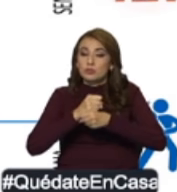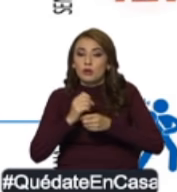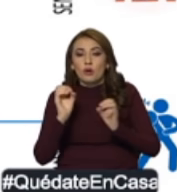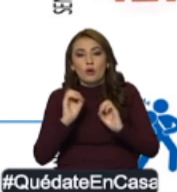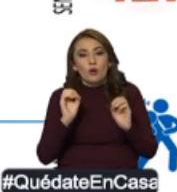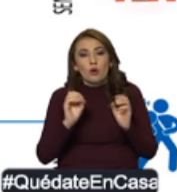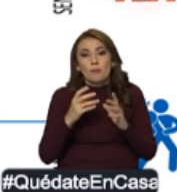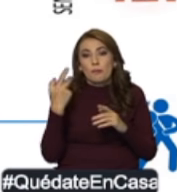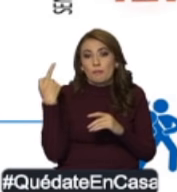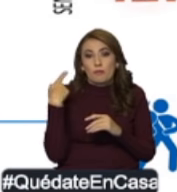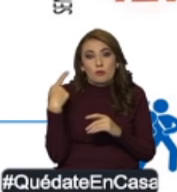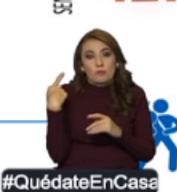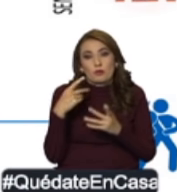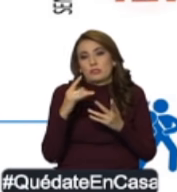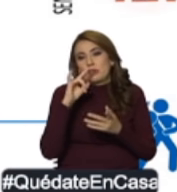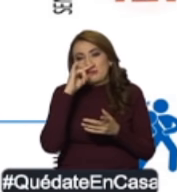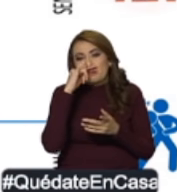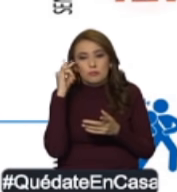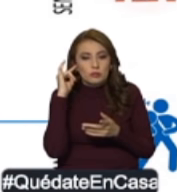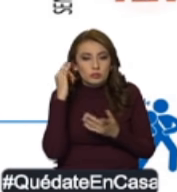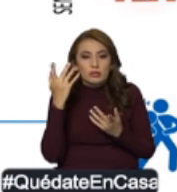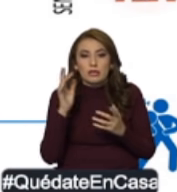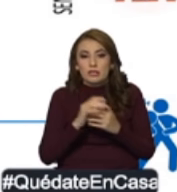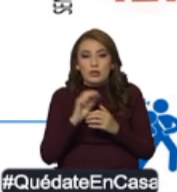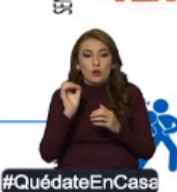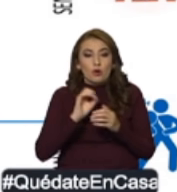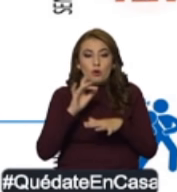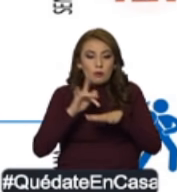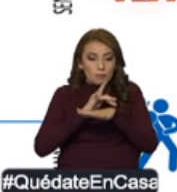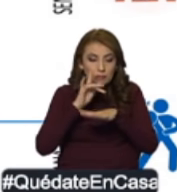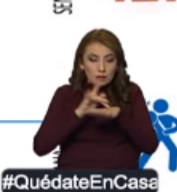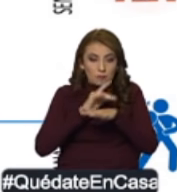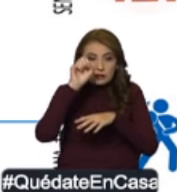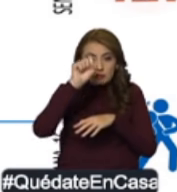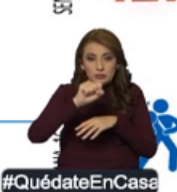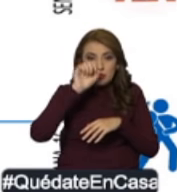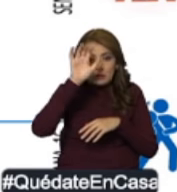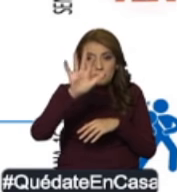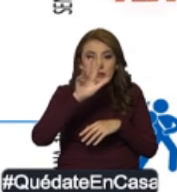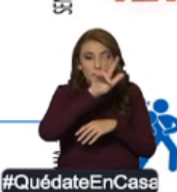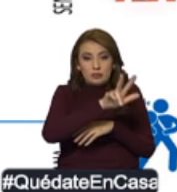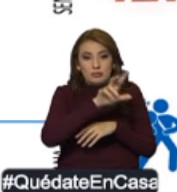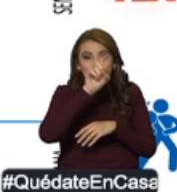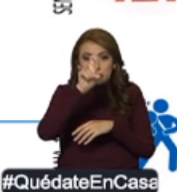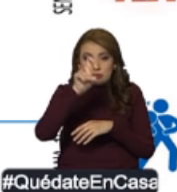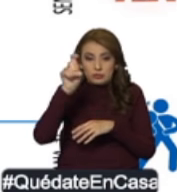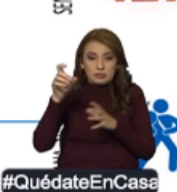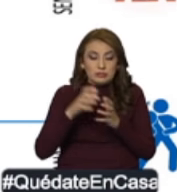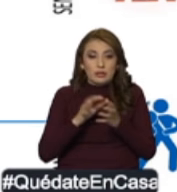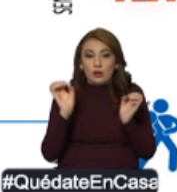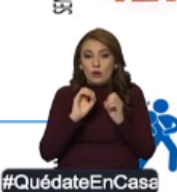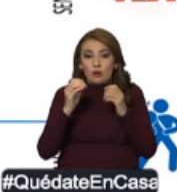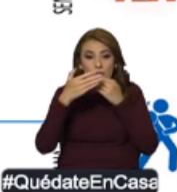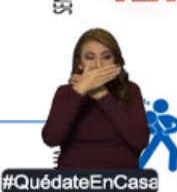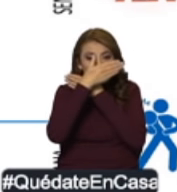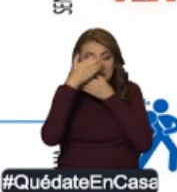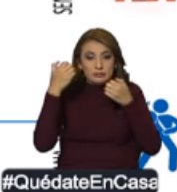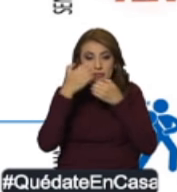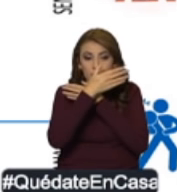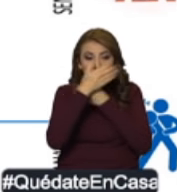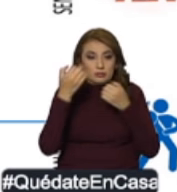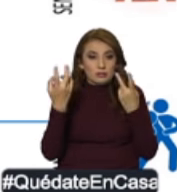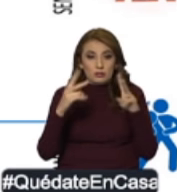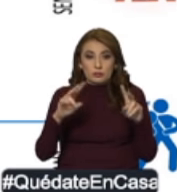de prostitución infantil, de pornografía infantil, a las redes sociales de fraude y estafa. También